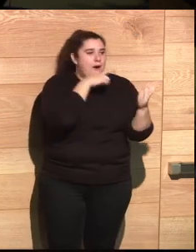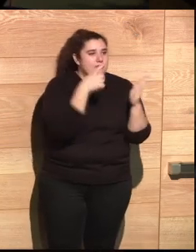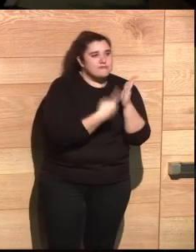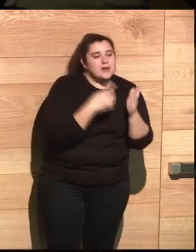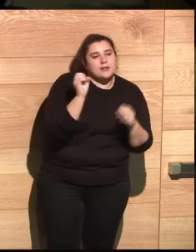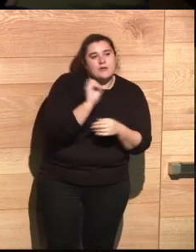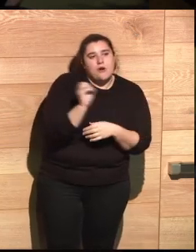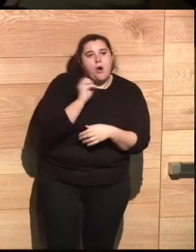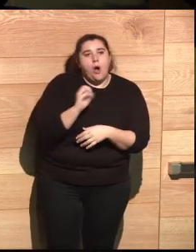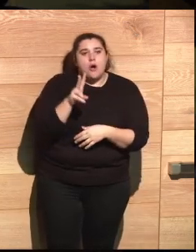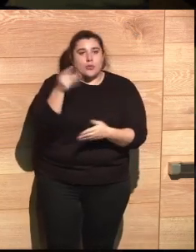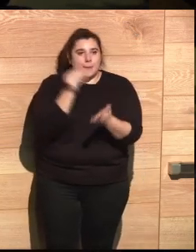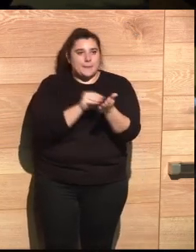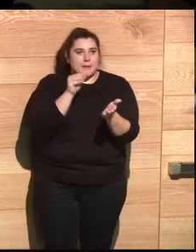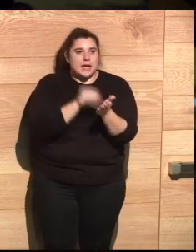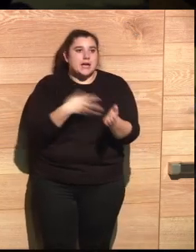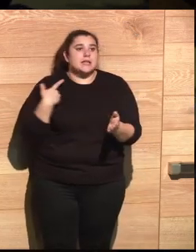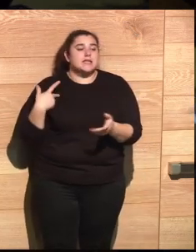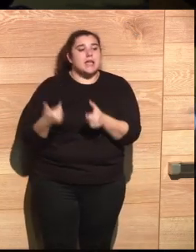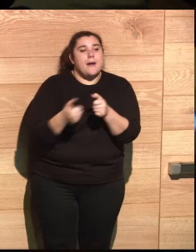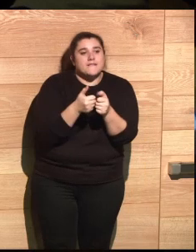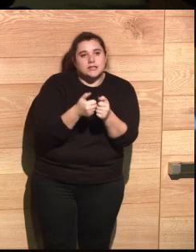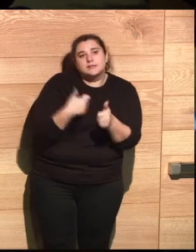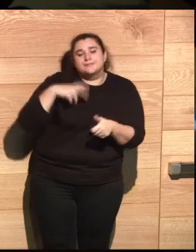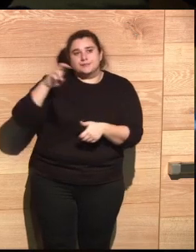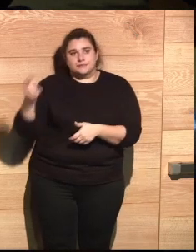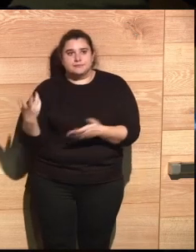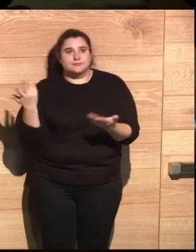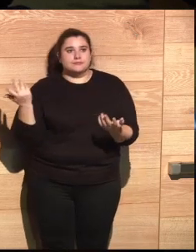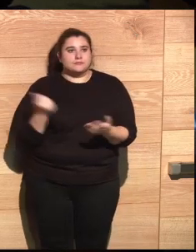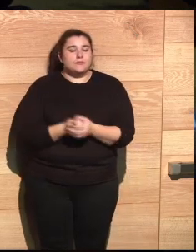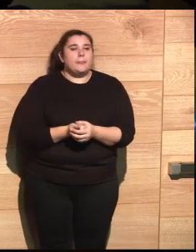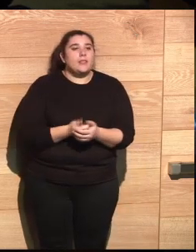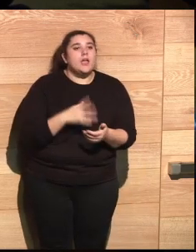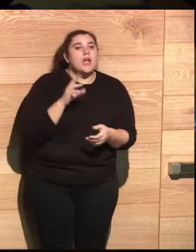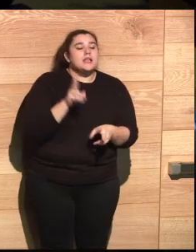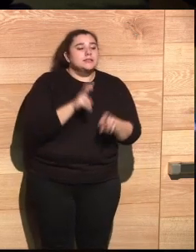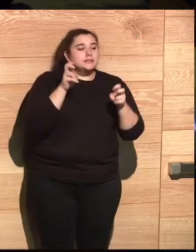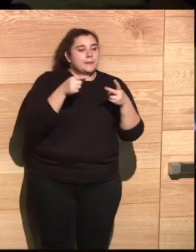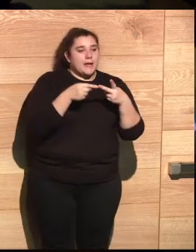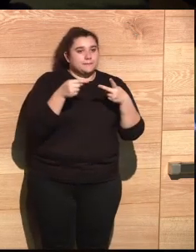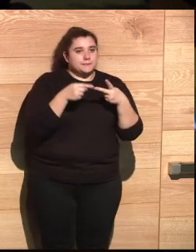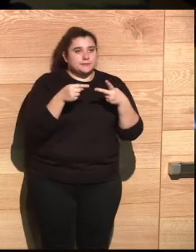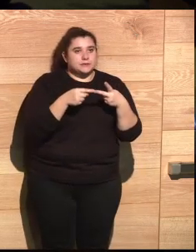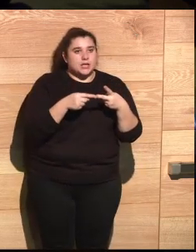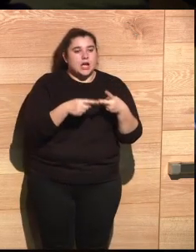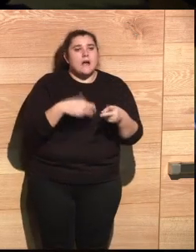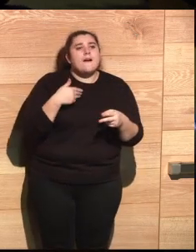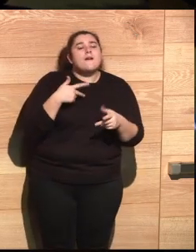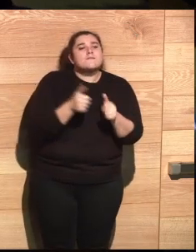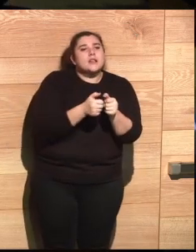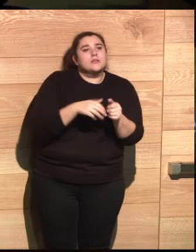el precio de una consola de lanzamiento. Y ya el segundo tema era sobre cómo serían los videojuegos